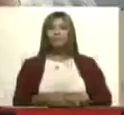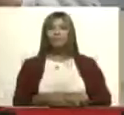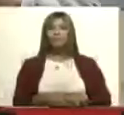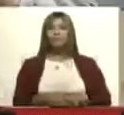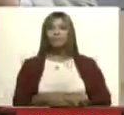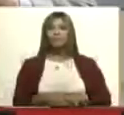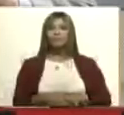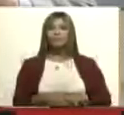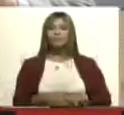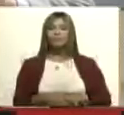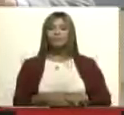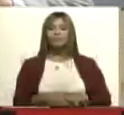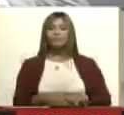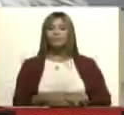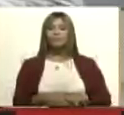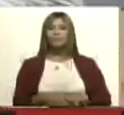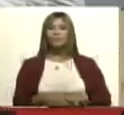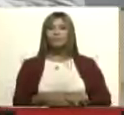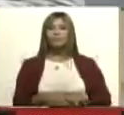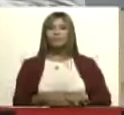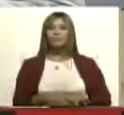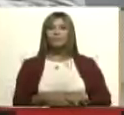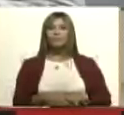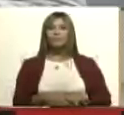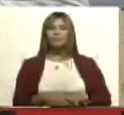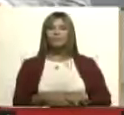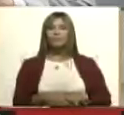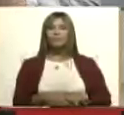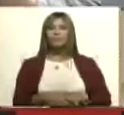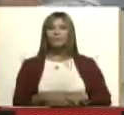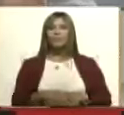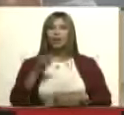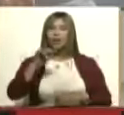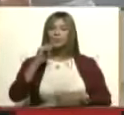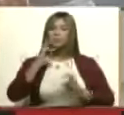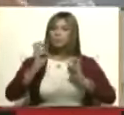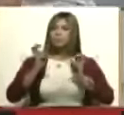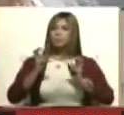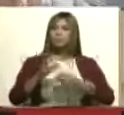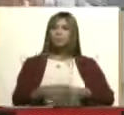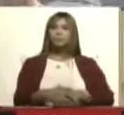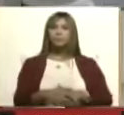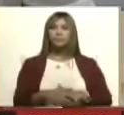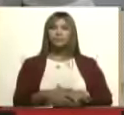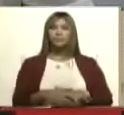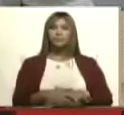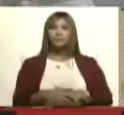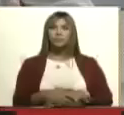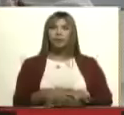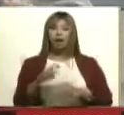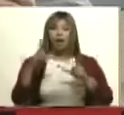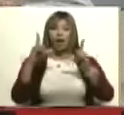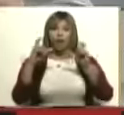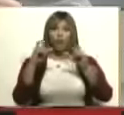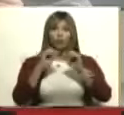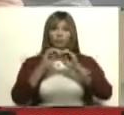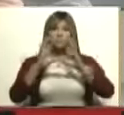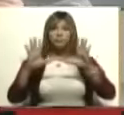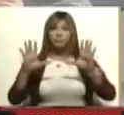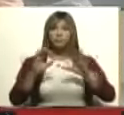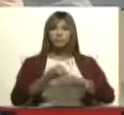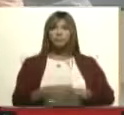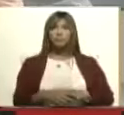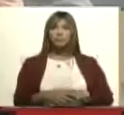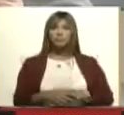Entonces, obviamente, ese es una referencia. Claro. Casualmente, en las fotos gráficas que quedan